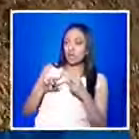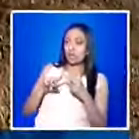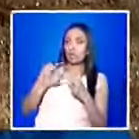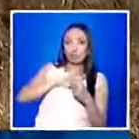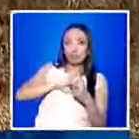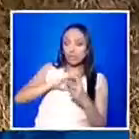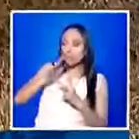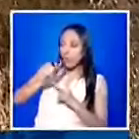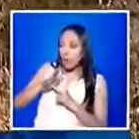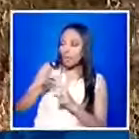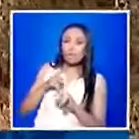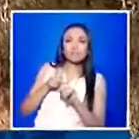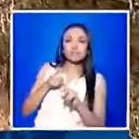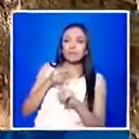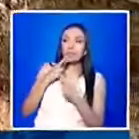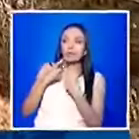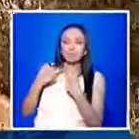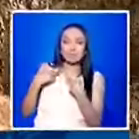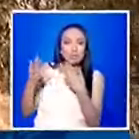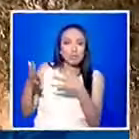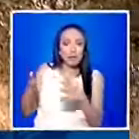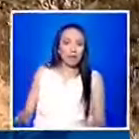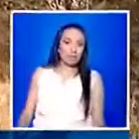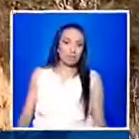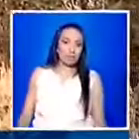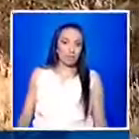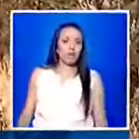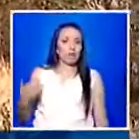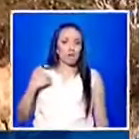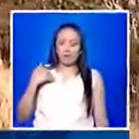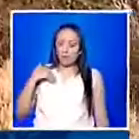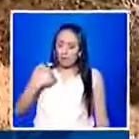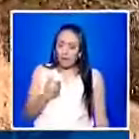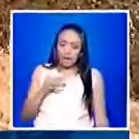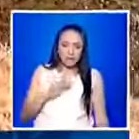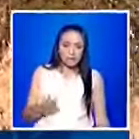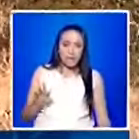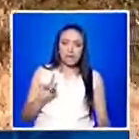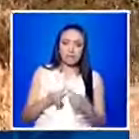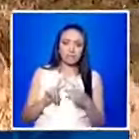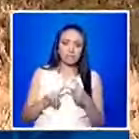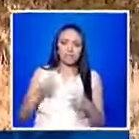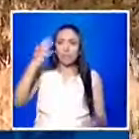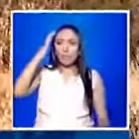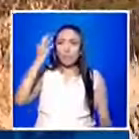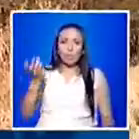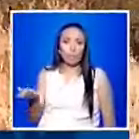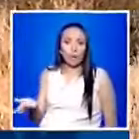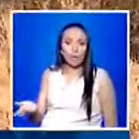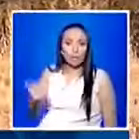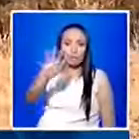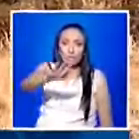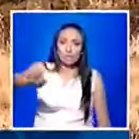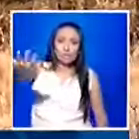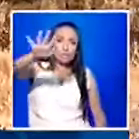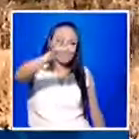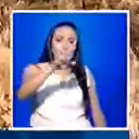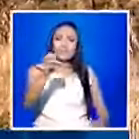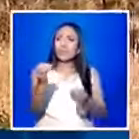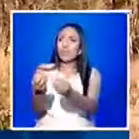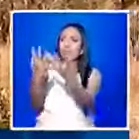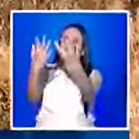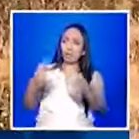no nos han dado oído. Realmente ya nosotros estamos cansados, estamos preocupados. Dios no quiera que haya un incendio, esto es una bomba de tiempo. Vecino, ¿cuál es la